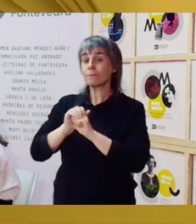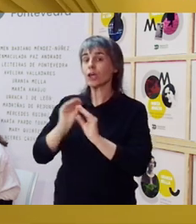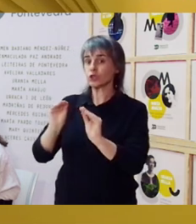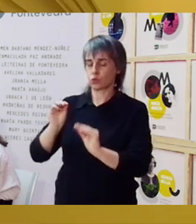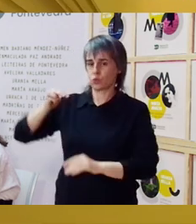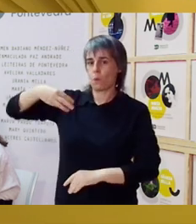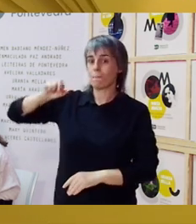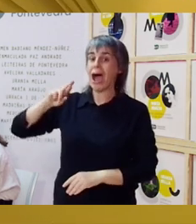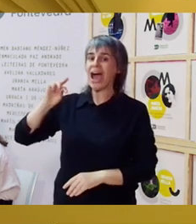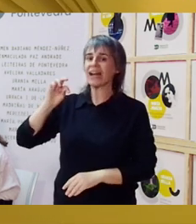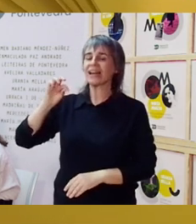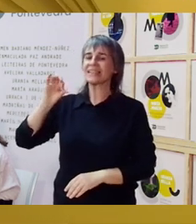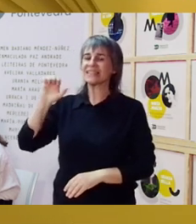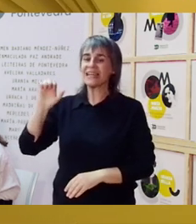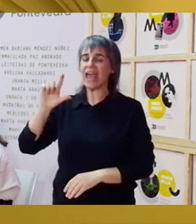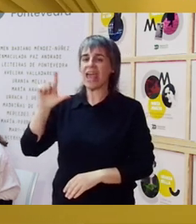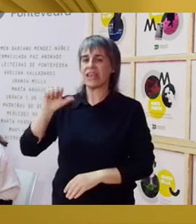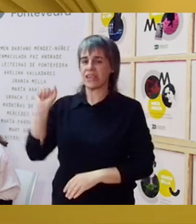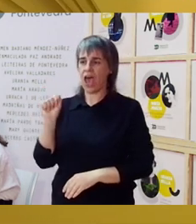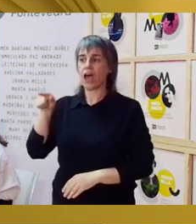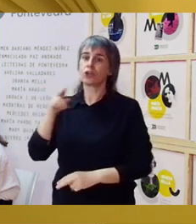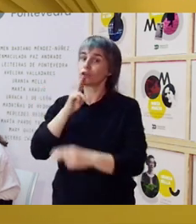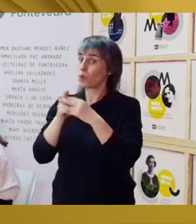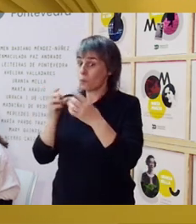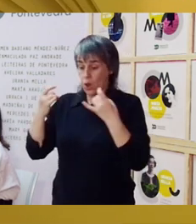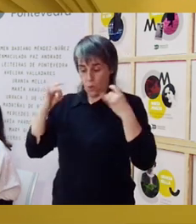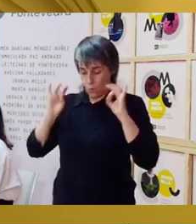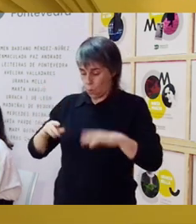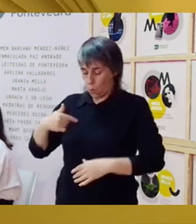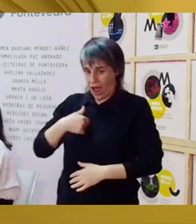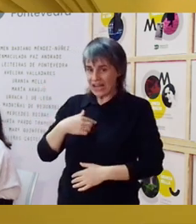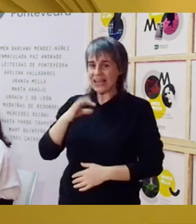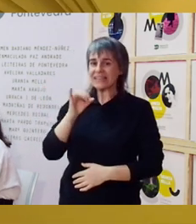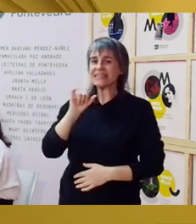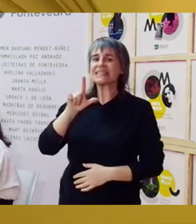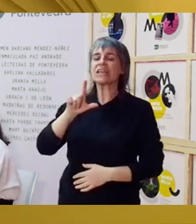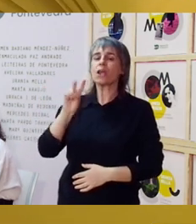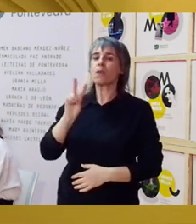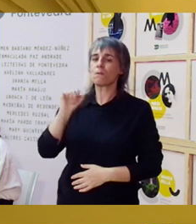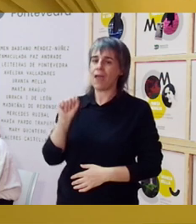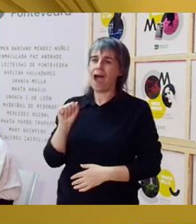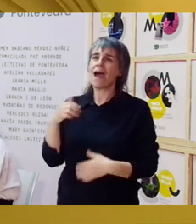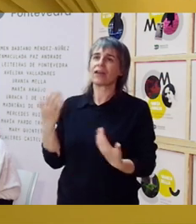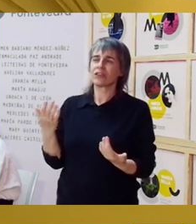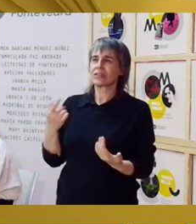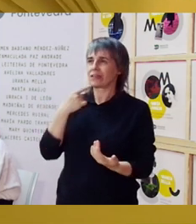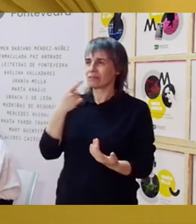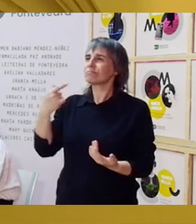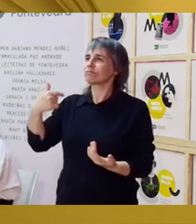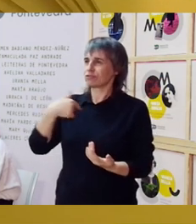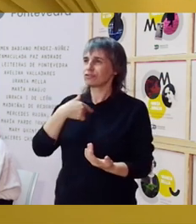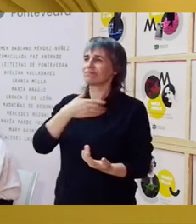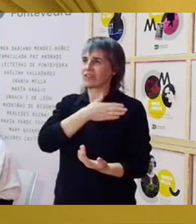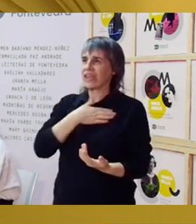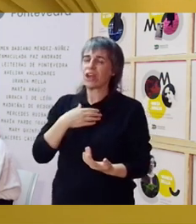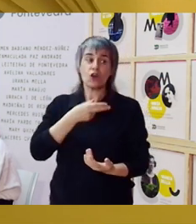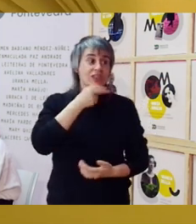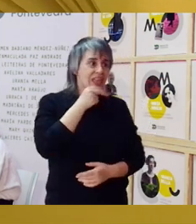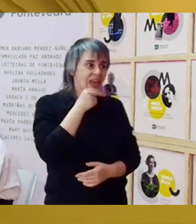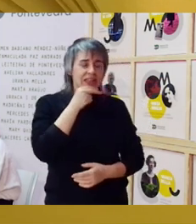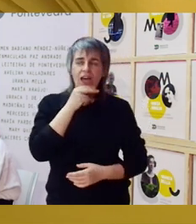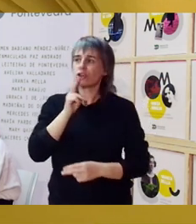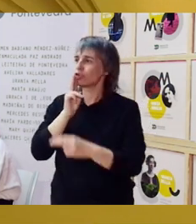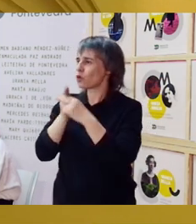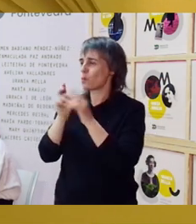e que a quería moito. Entón dixo, quero que miña neta se chame como miña amiga Silvia. E